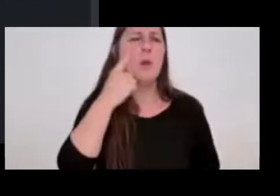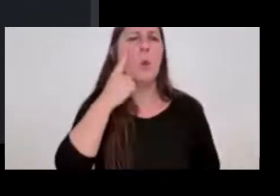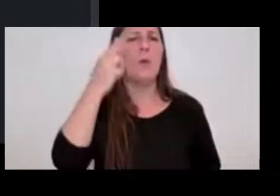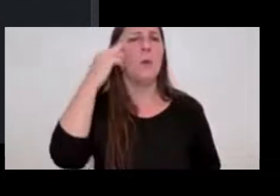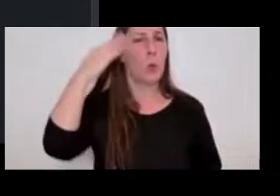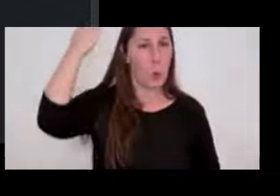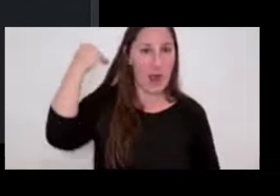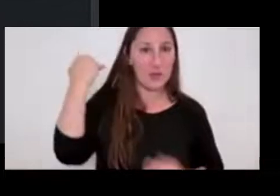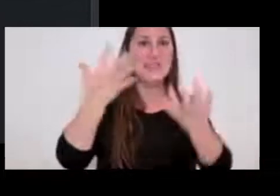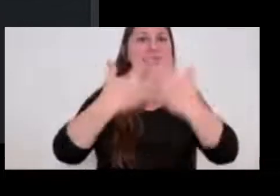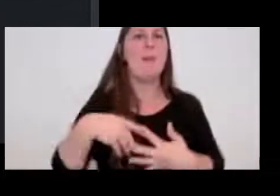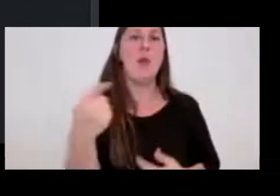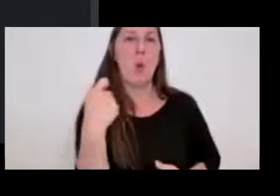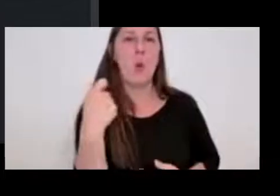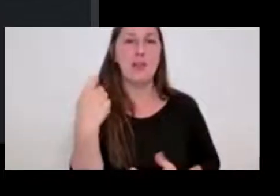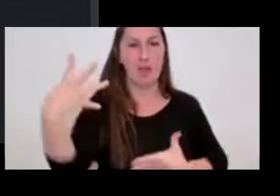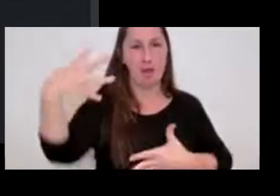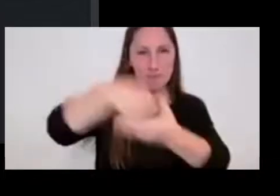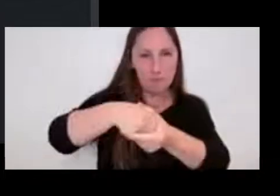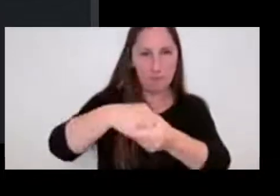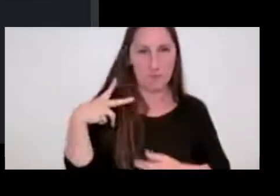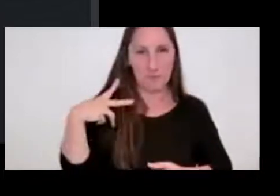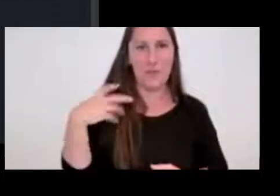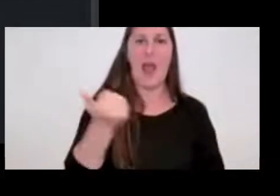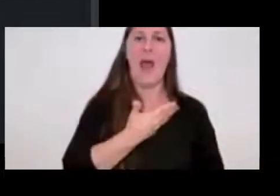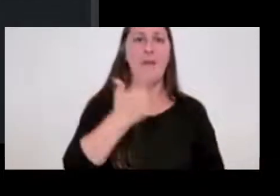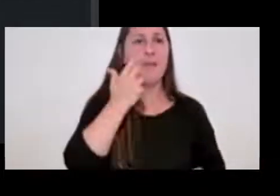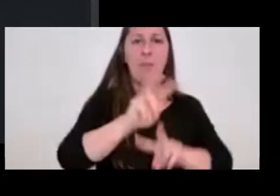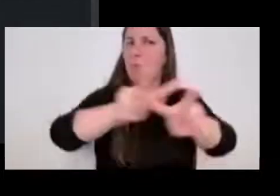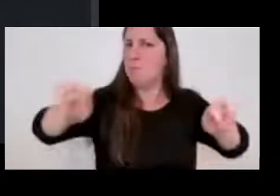sistema jubilatorio, donde la AFIP comenzó a recaudar todo.